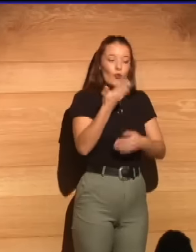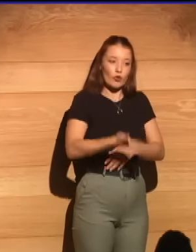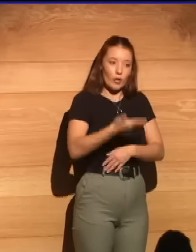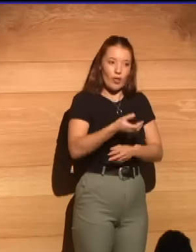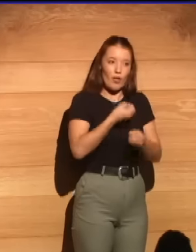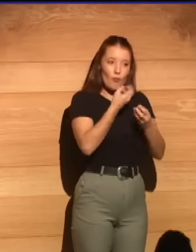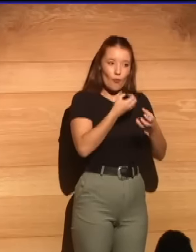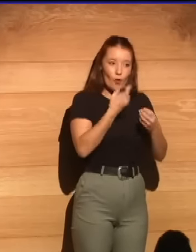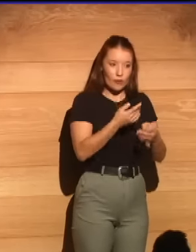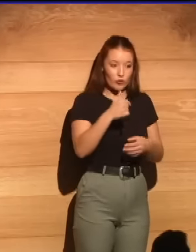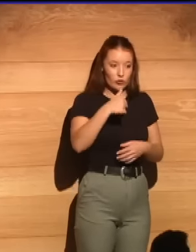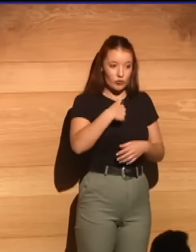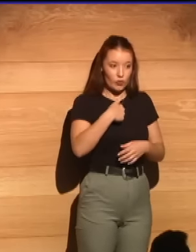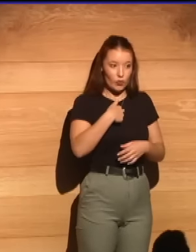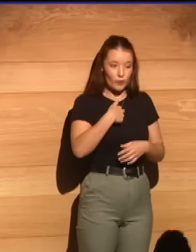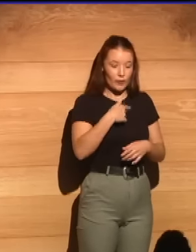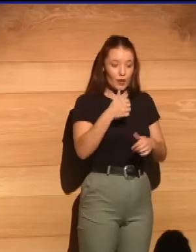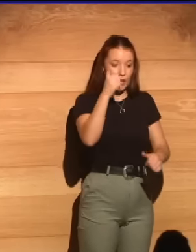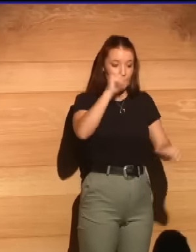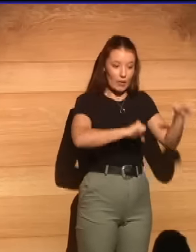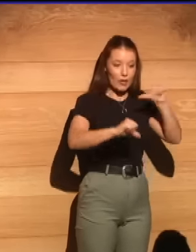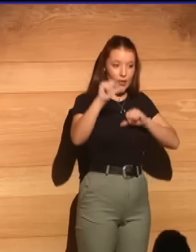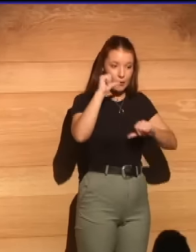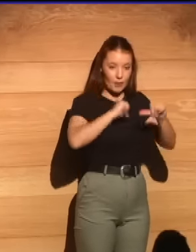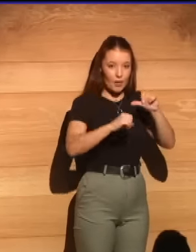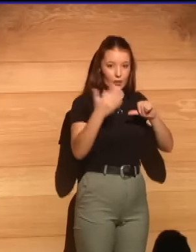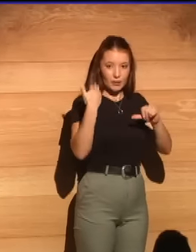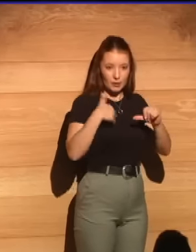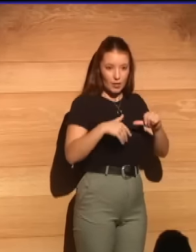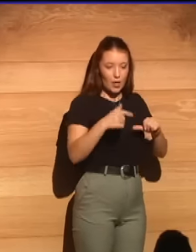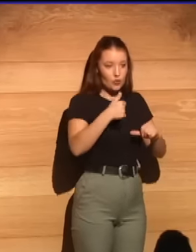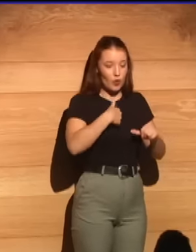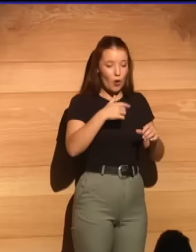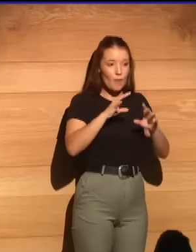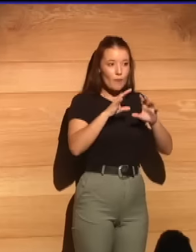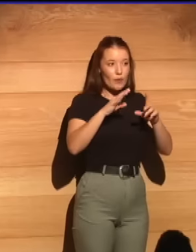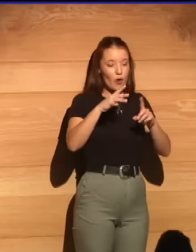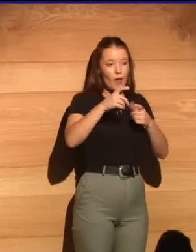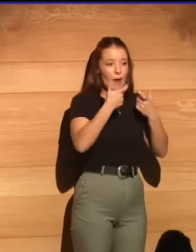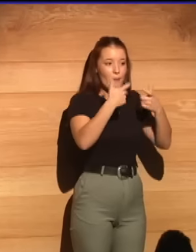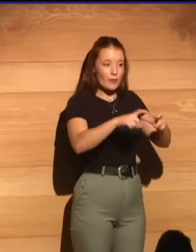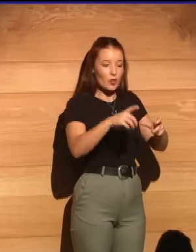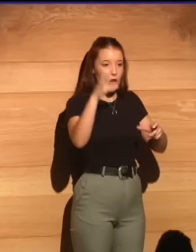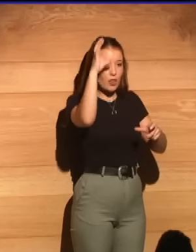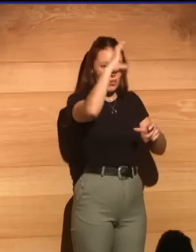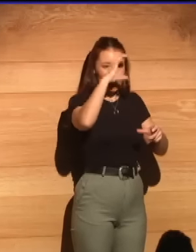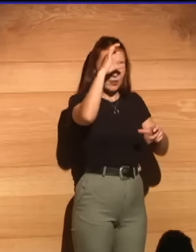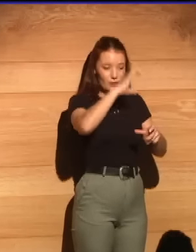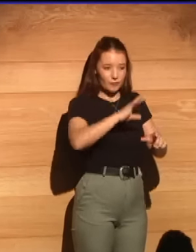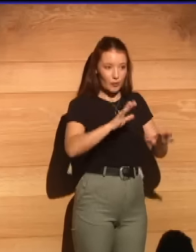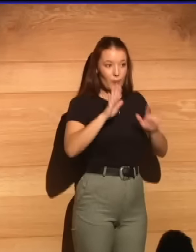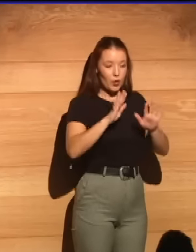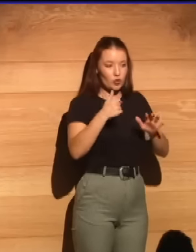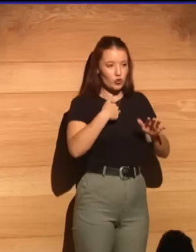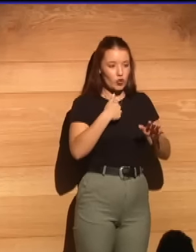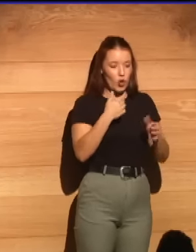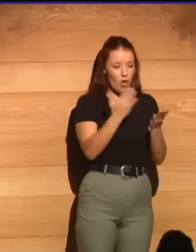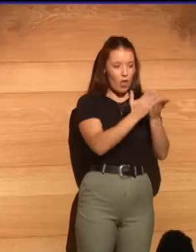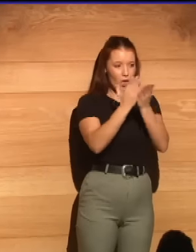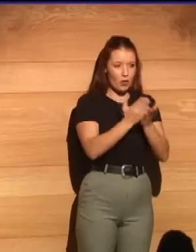el mundo pues, de la tecnología, de la inteligencia artificial. ¿Por qué? Porque cuando yo estudiaba no existía la carrera. Como mucho había